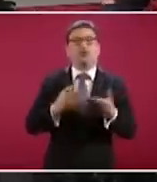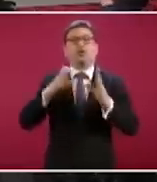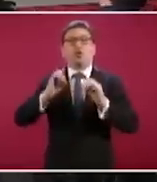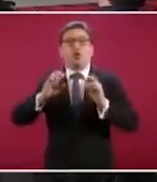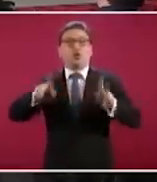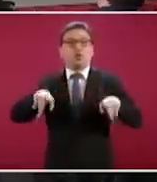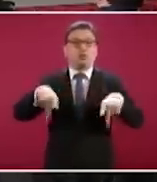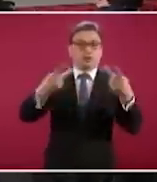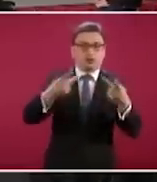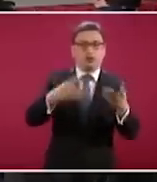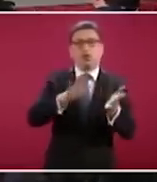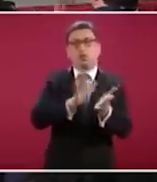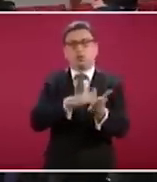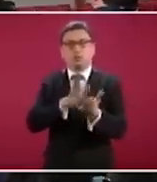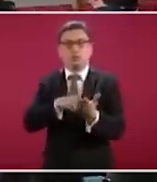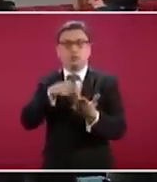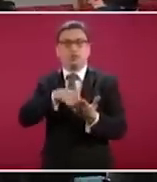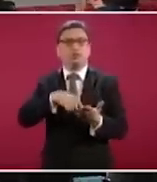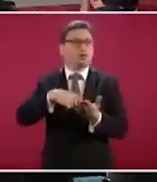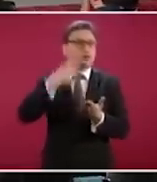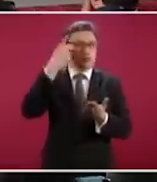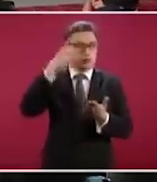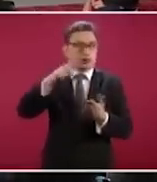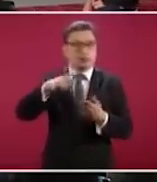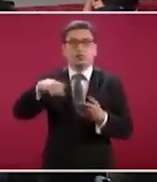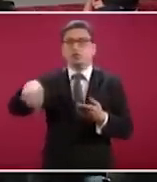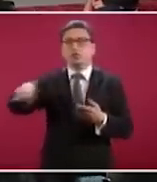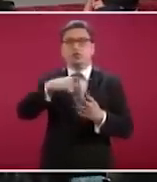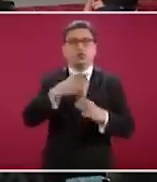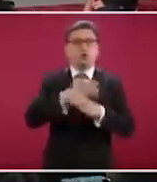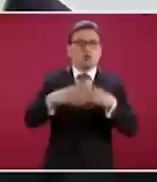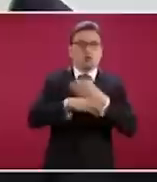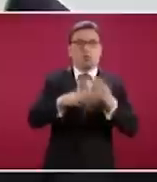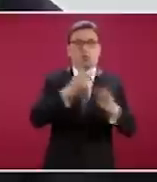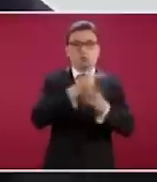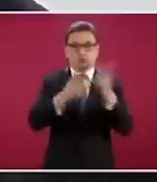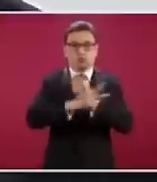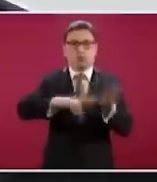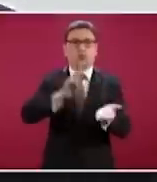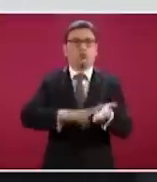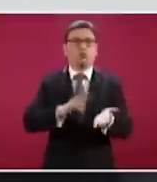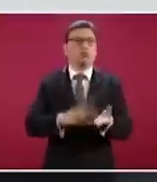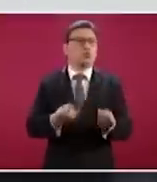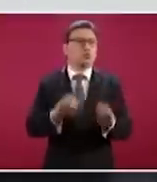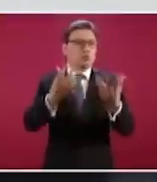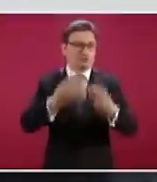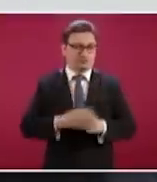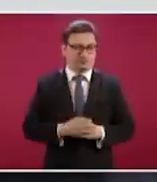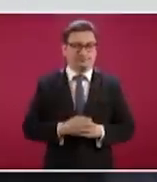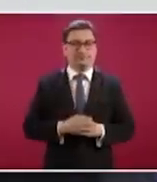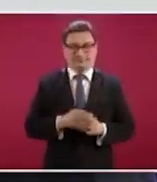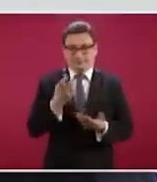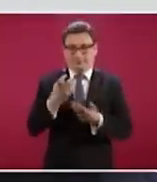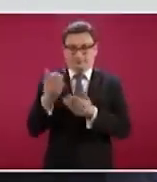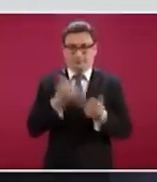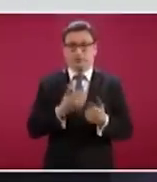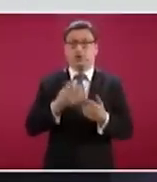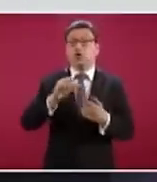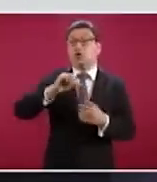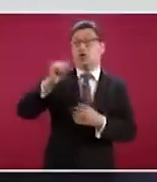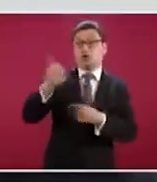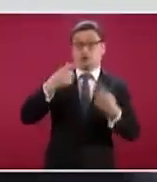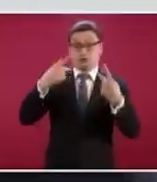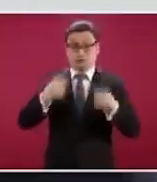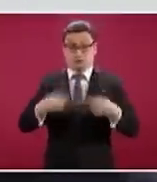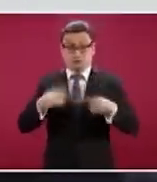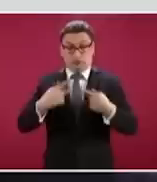venta o documento que exprese el valor de los productos. Los vehículos de los paisanos